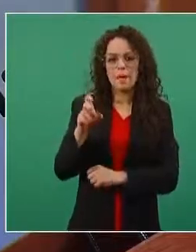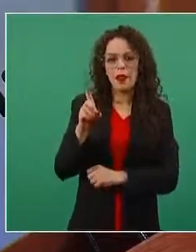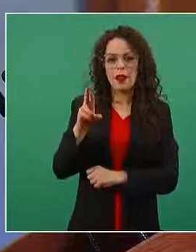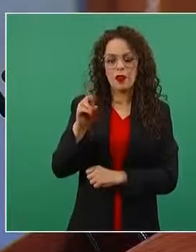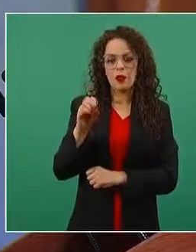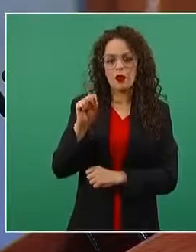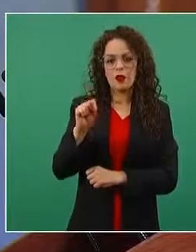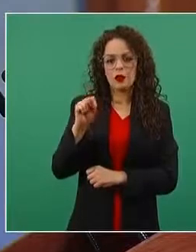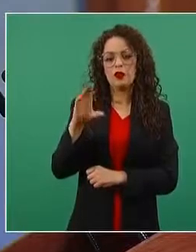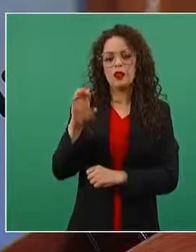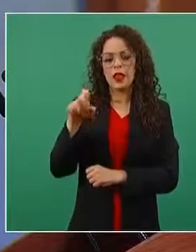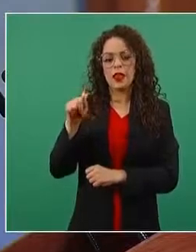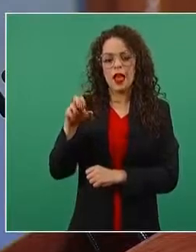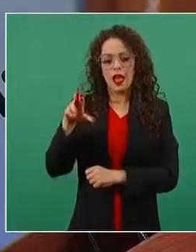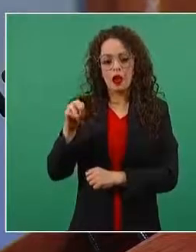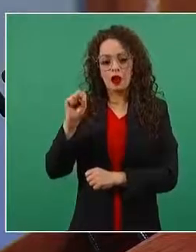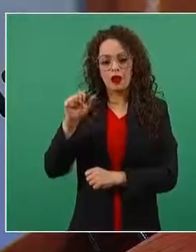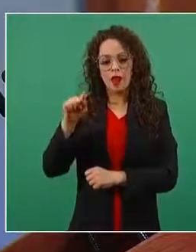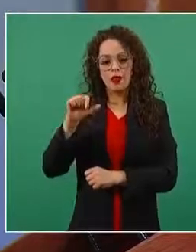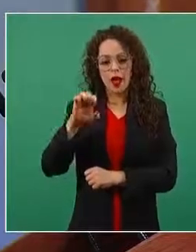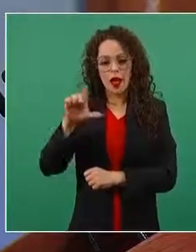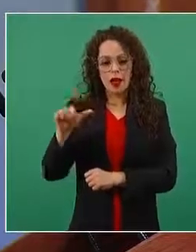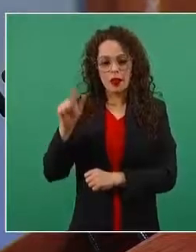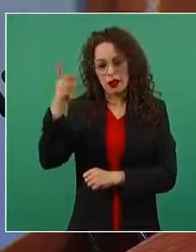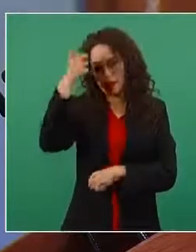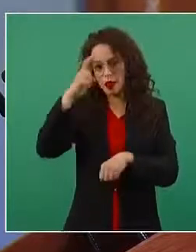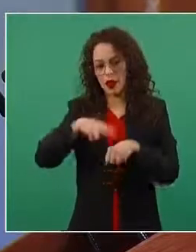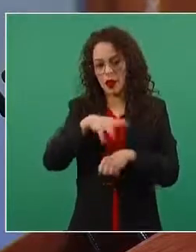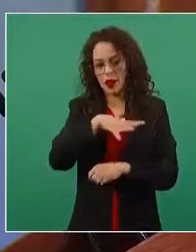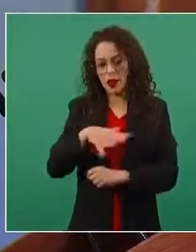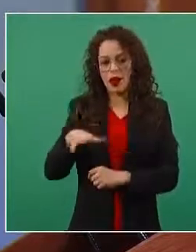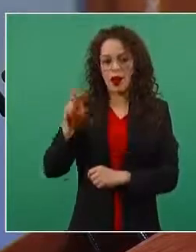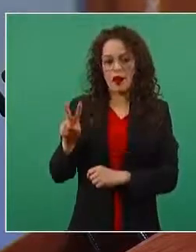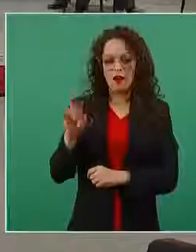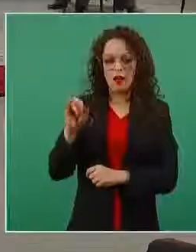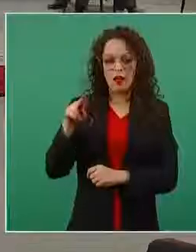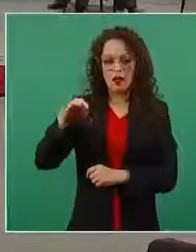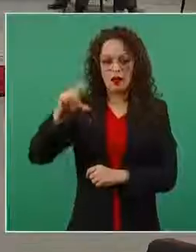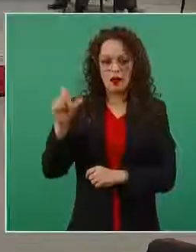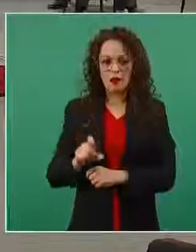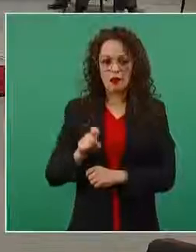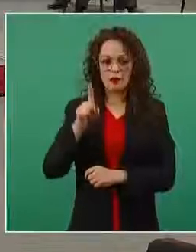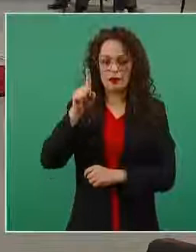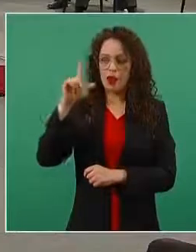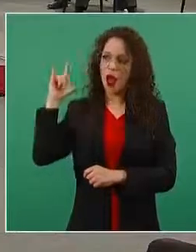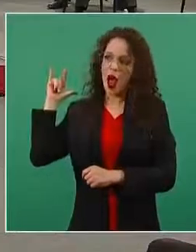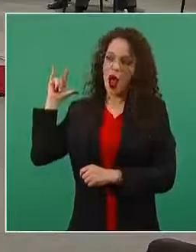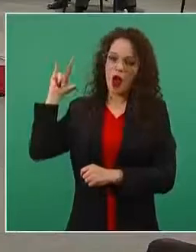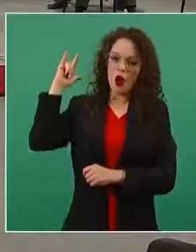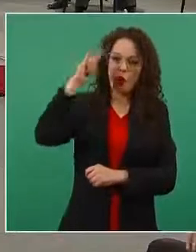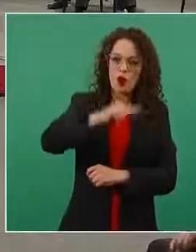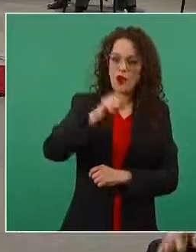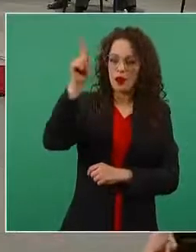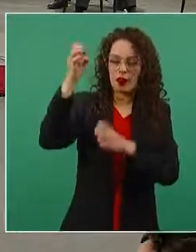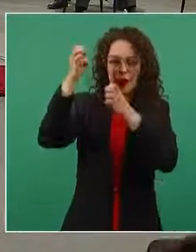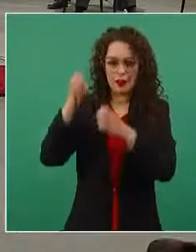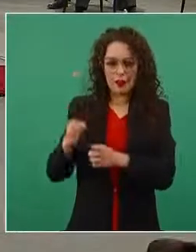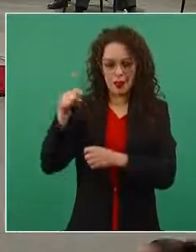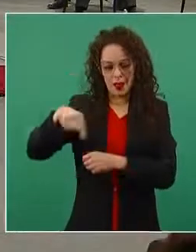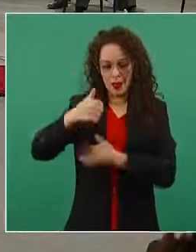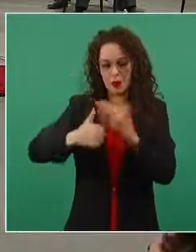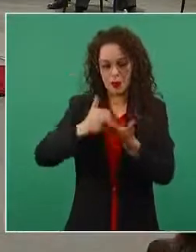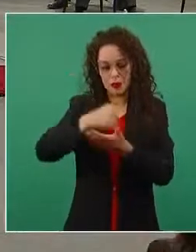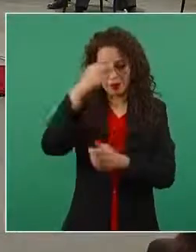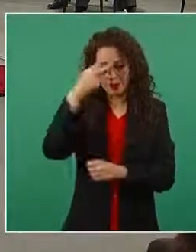Santaella, que es el director general de Birmex en el aeropuerto de la ciudad. ¿Qué nos puedes